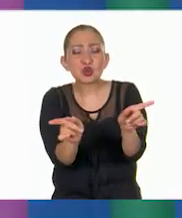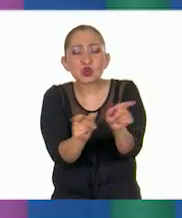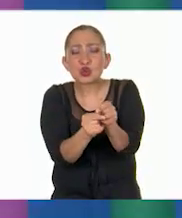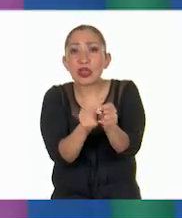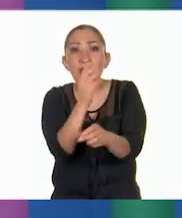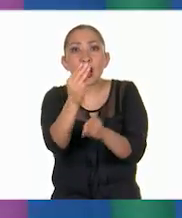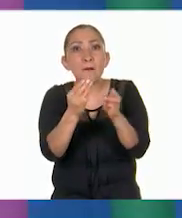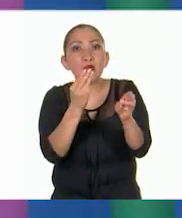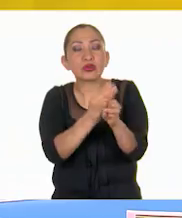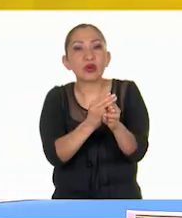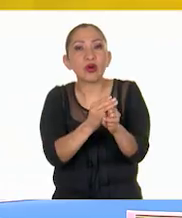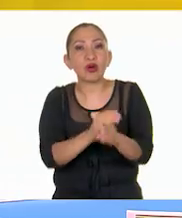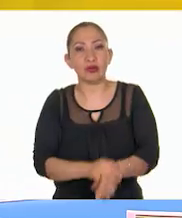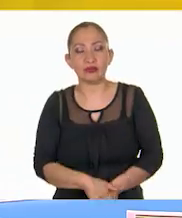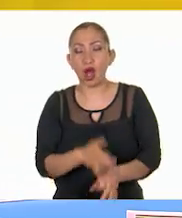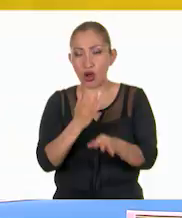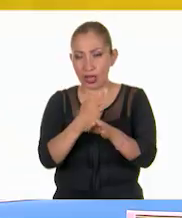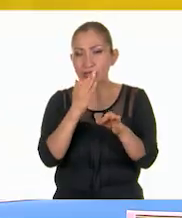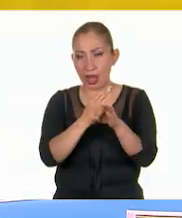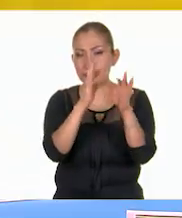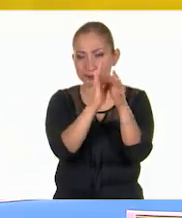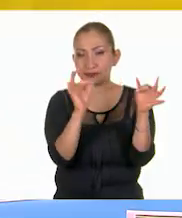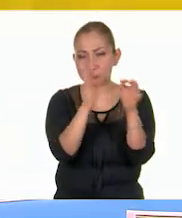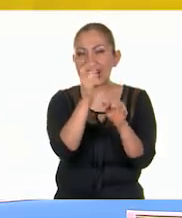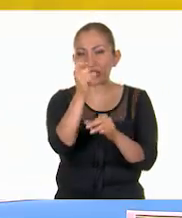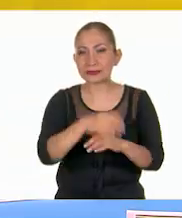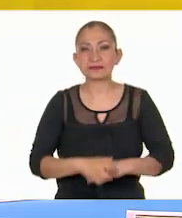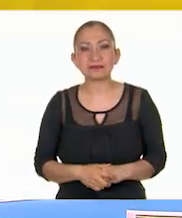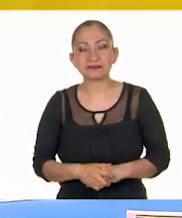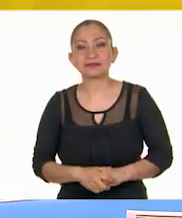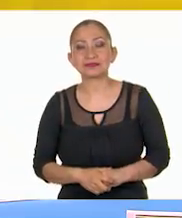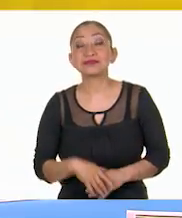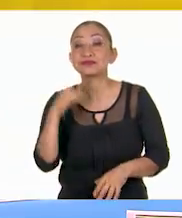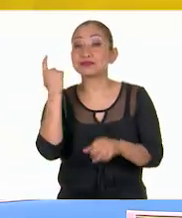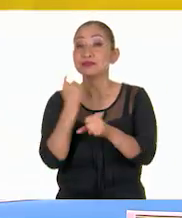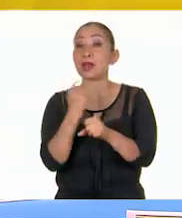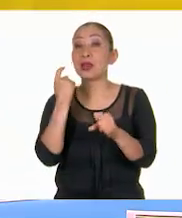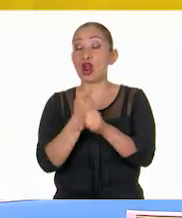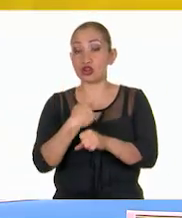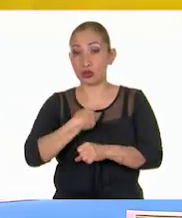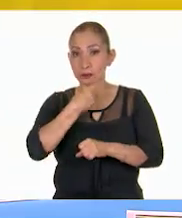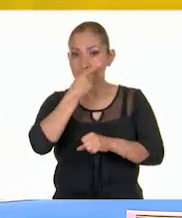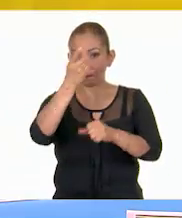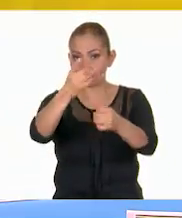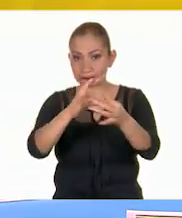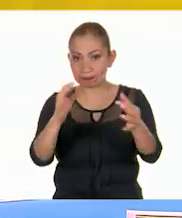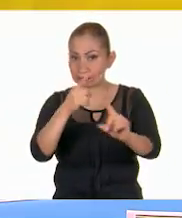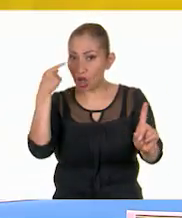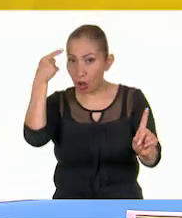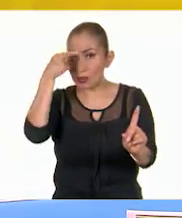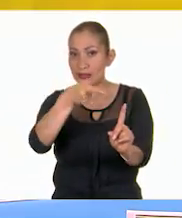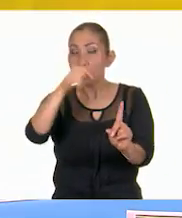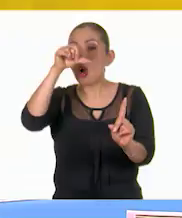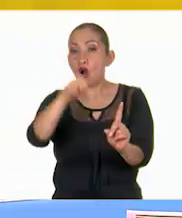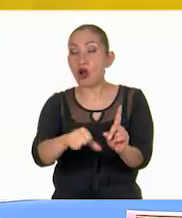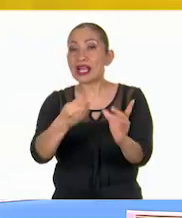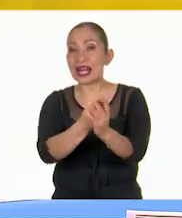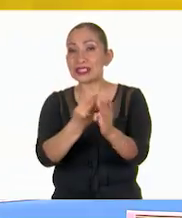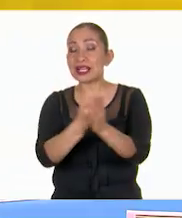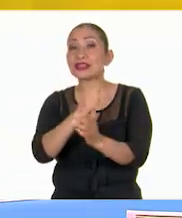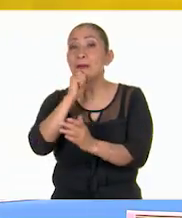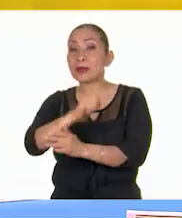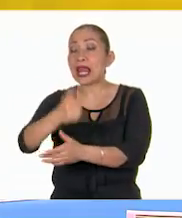pequeño del mundo. En un momento te platico de cuál se trata. Primero explicaré tanto el propósito de la sesión como